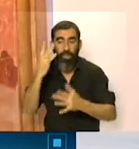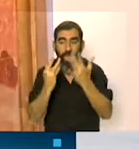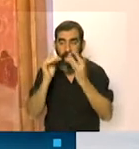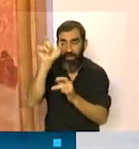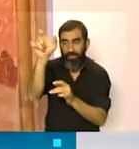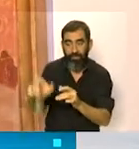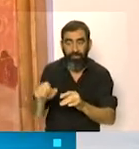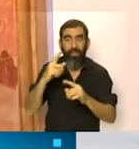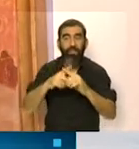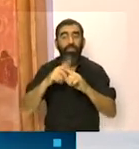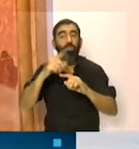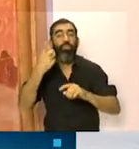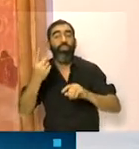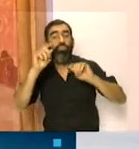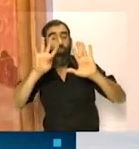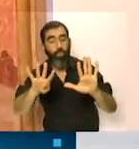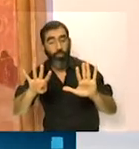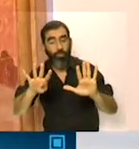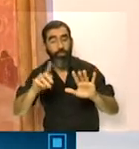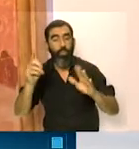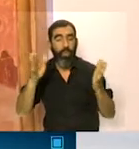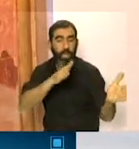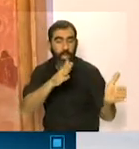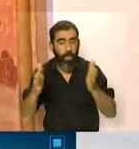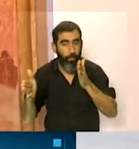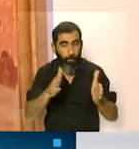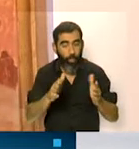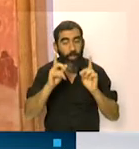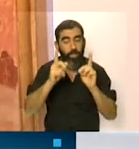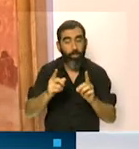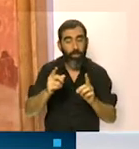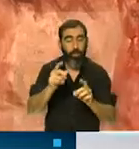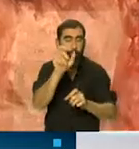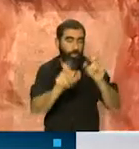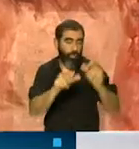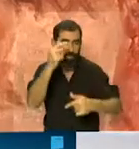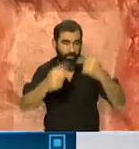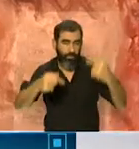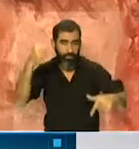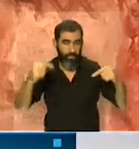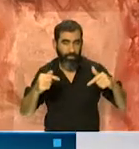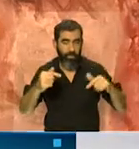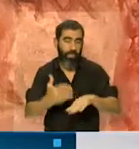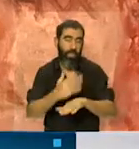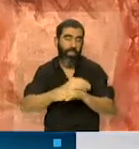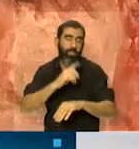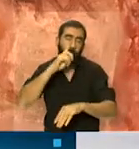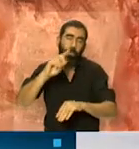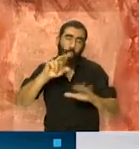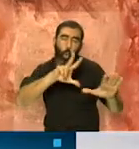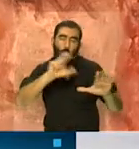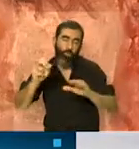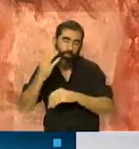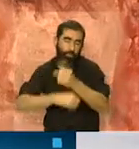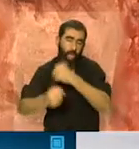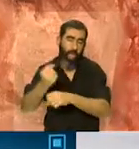del siglo XIX, con lo que tuvo que ver con su época, con personalidades también de allá del 1800 y pico.